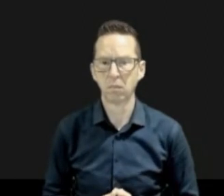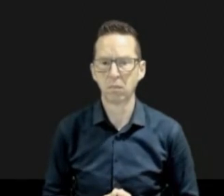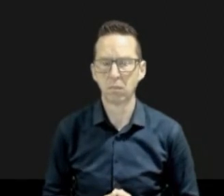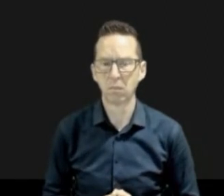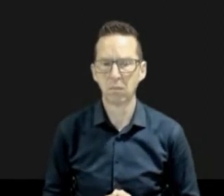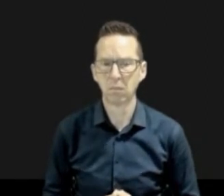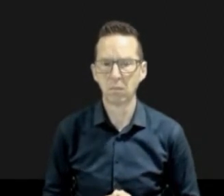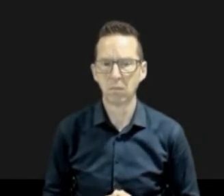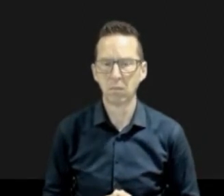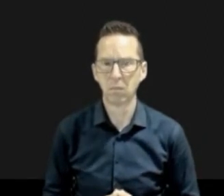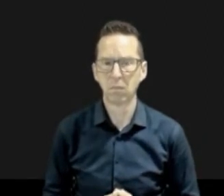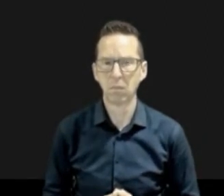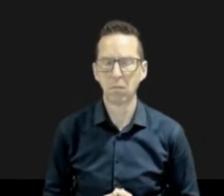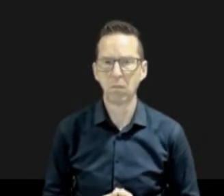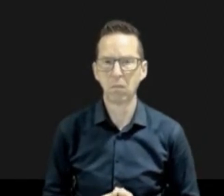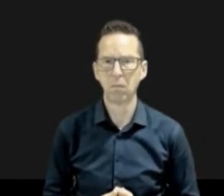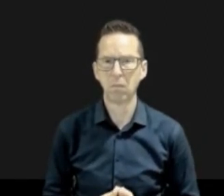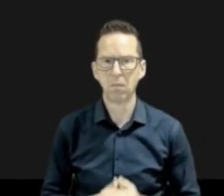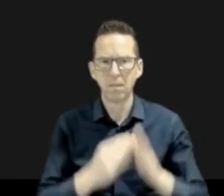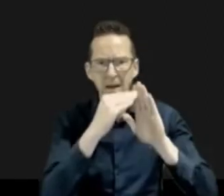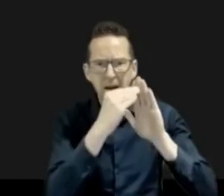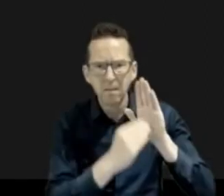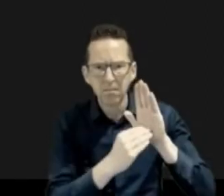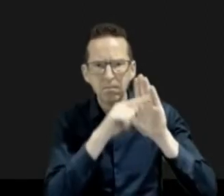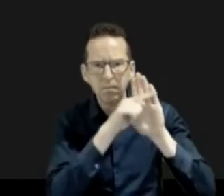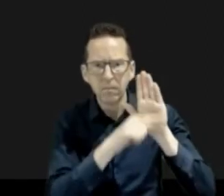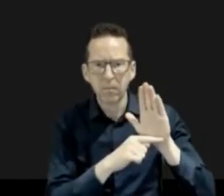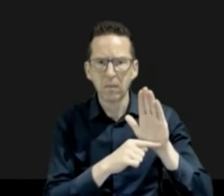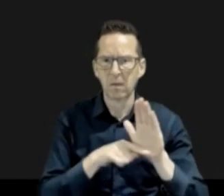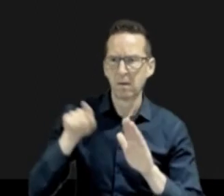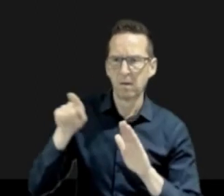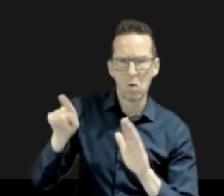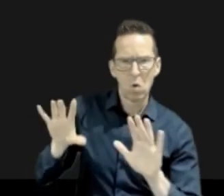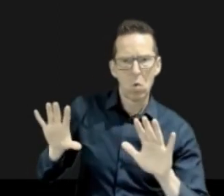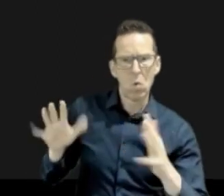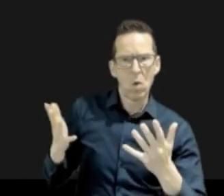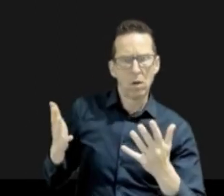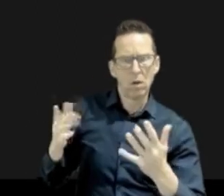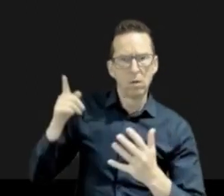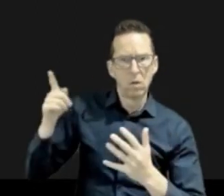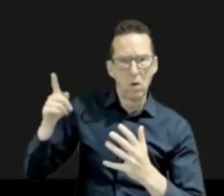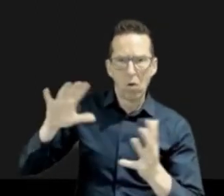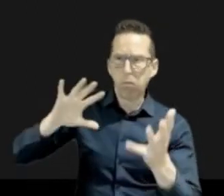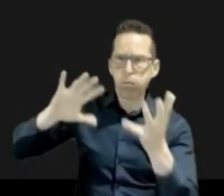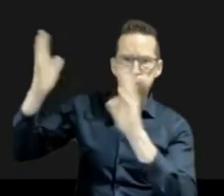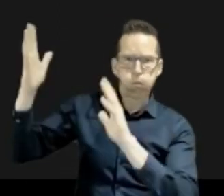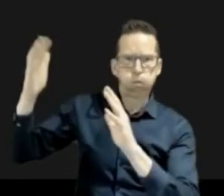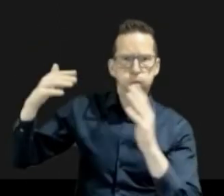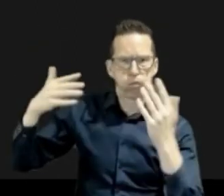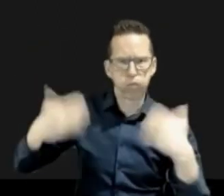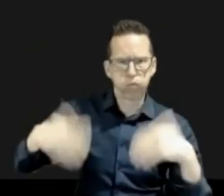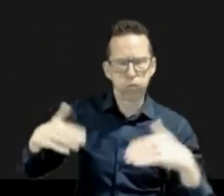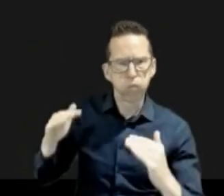es importante señalar que la necesidad de estandizar la